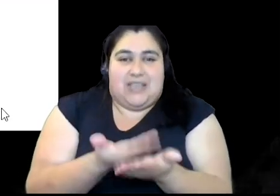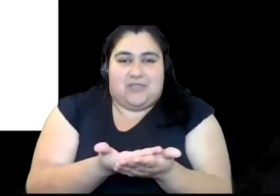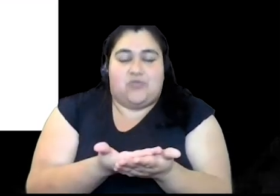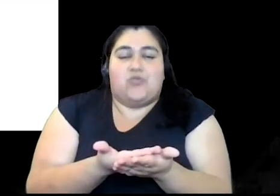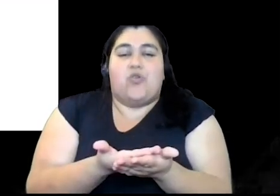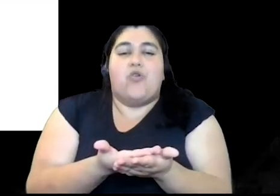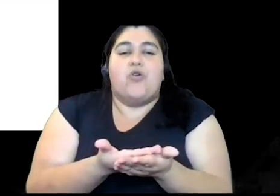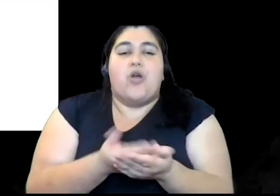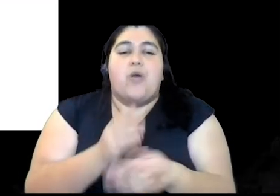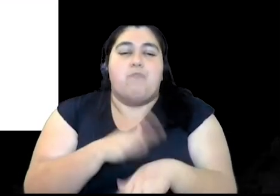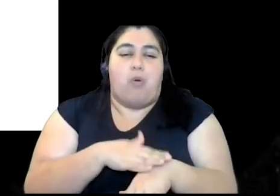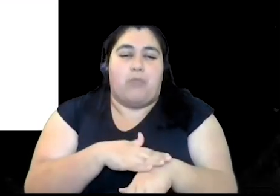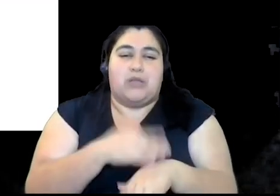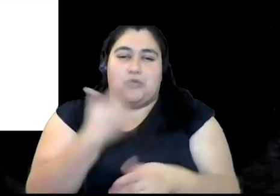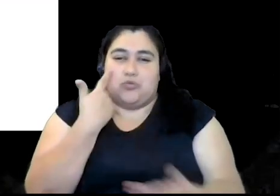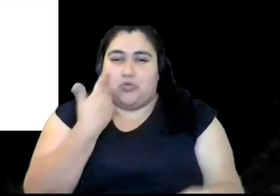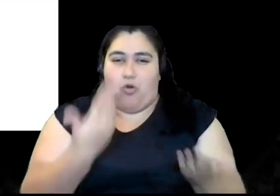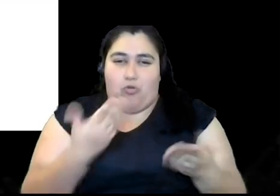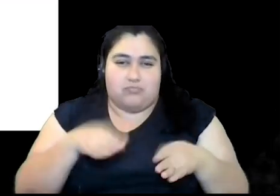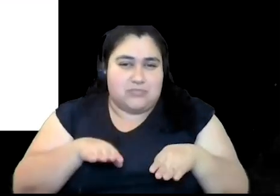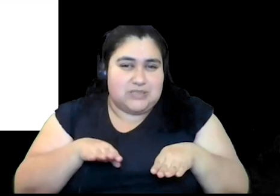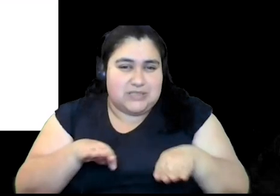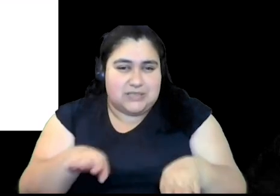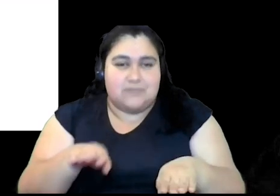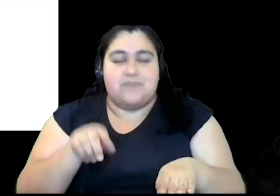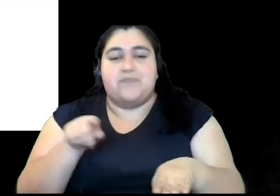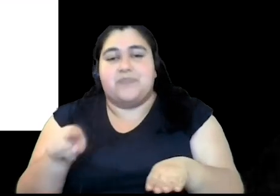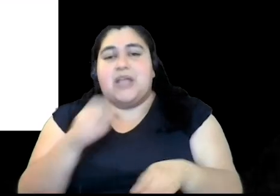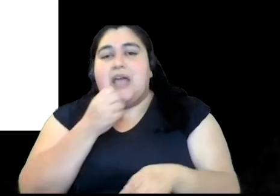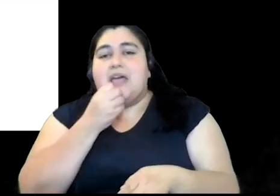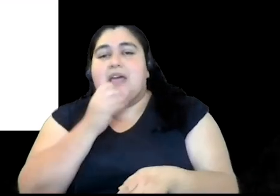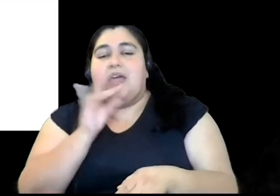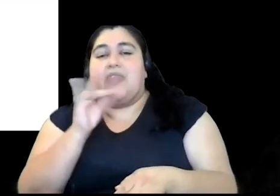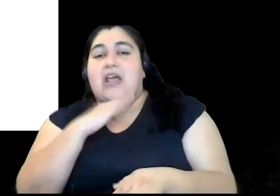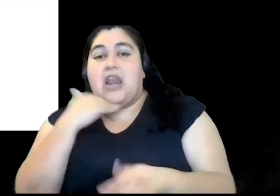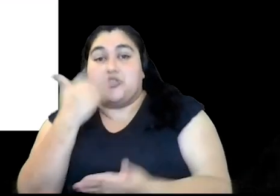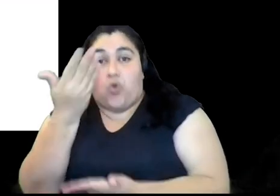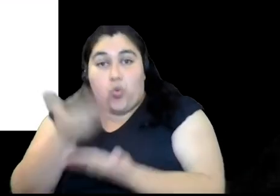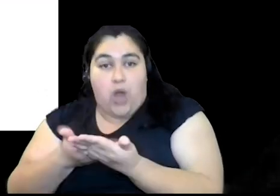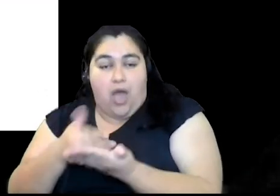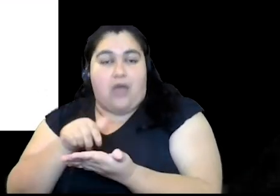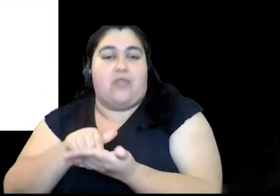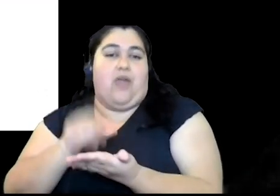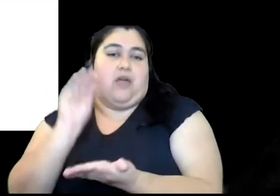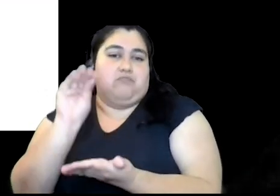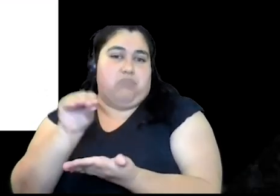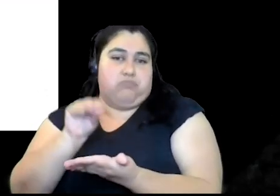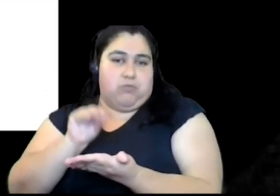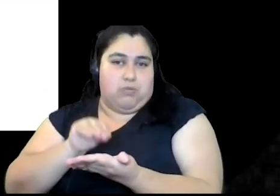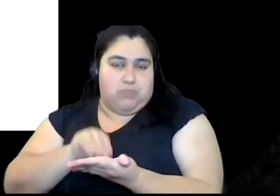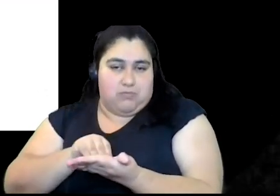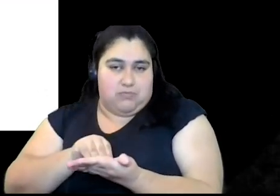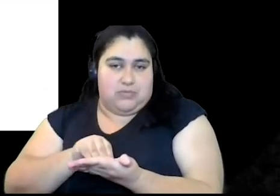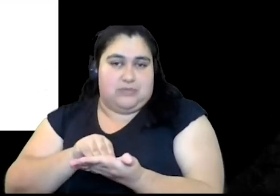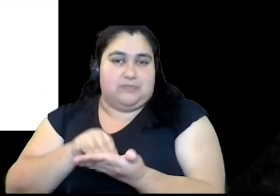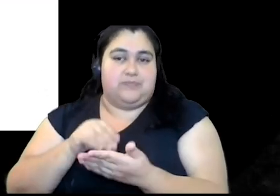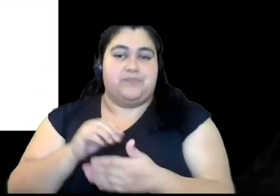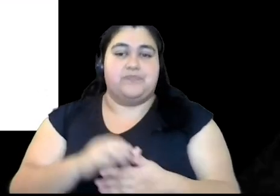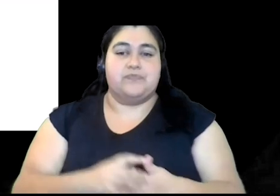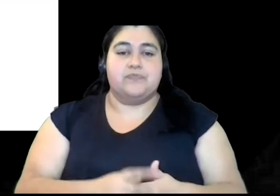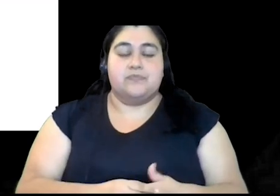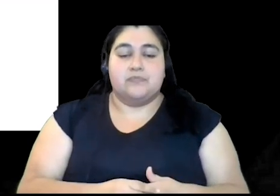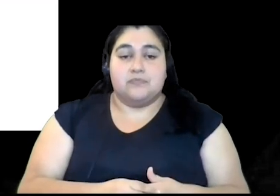paralela a la declaración jurada, ¿sí? Paralela a la declaración jurada